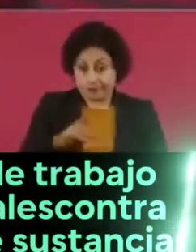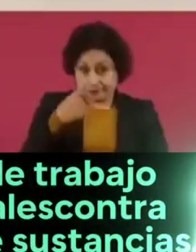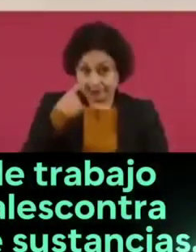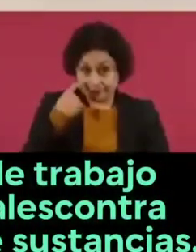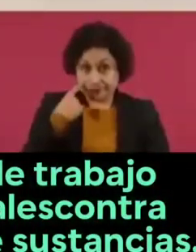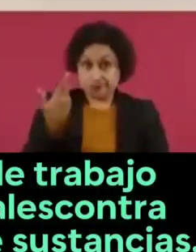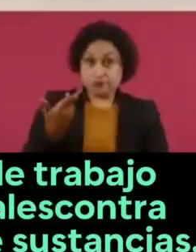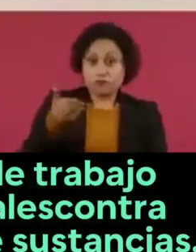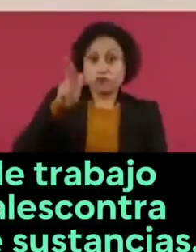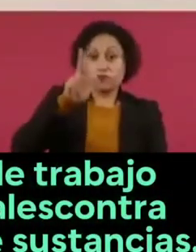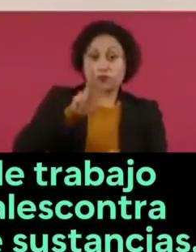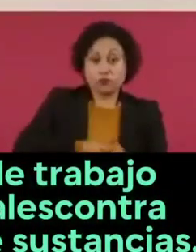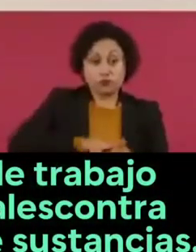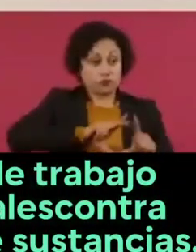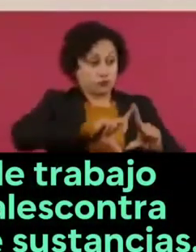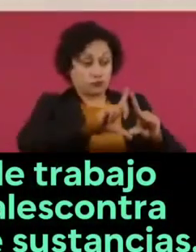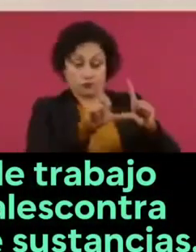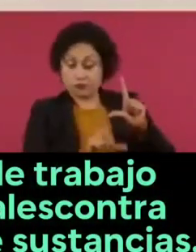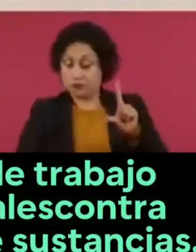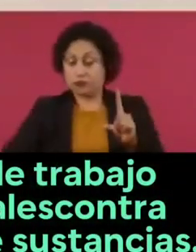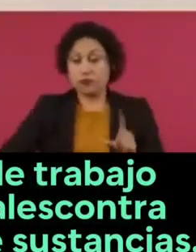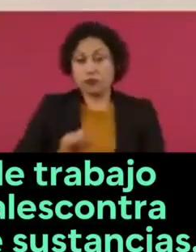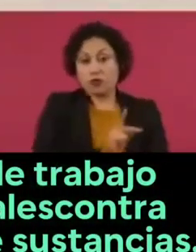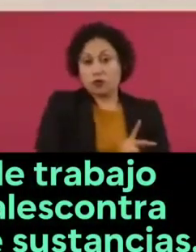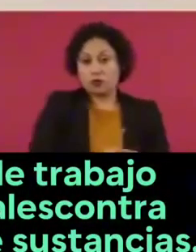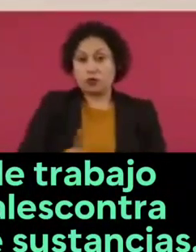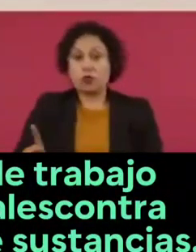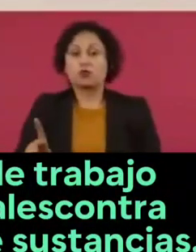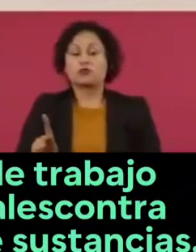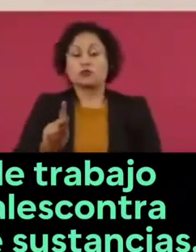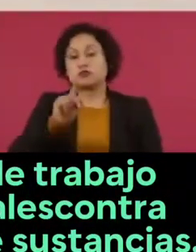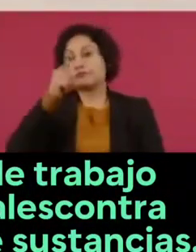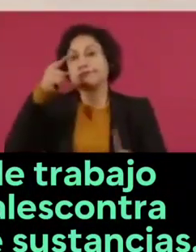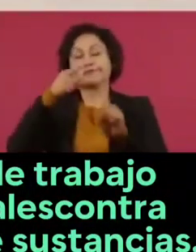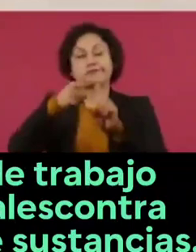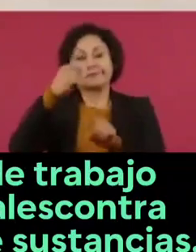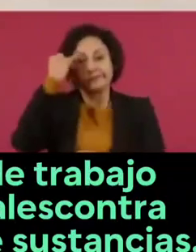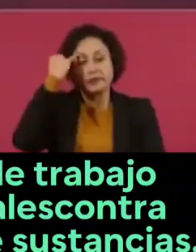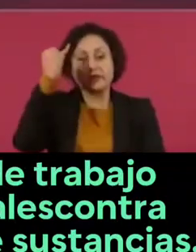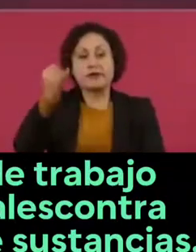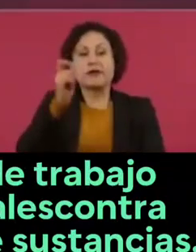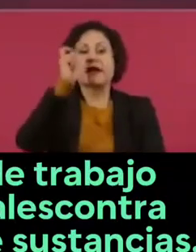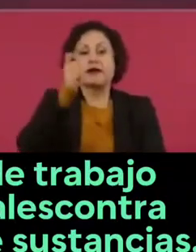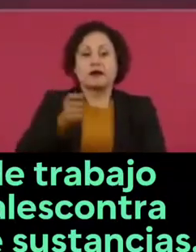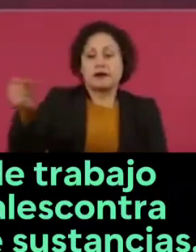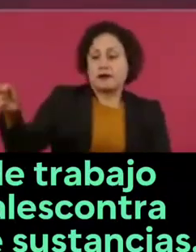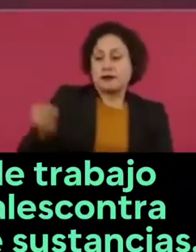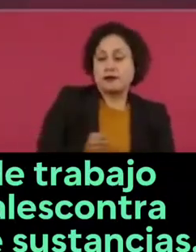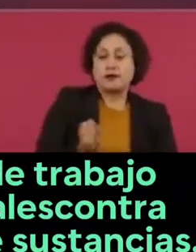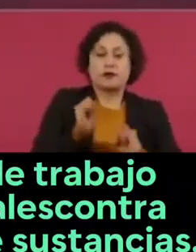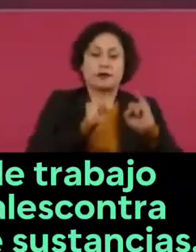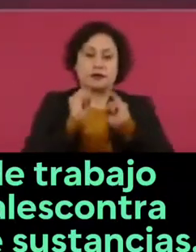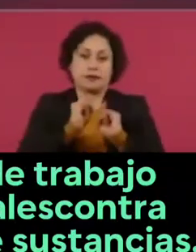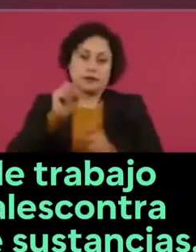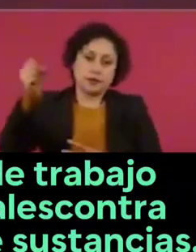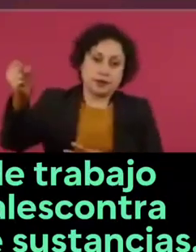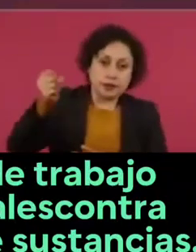hospitales está buscando que haya intérpretes, se está buscando que haya psicólogos, se